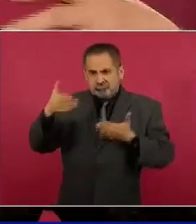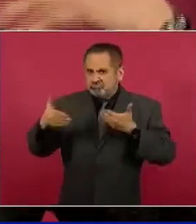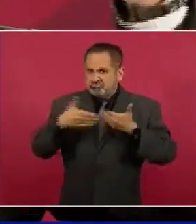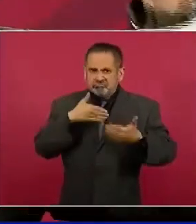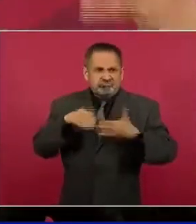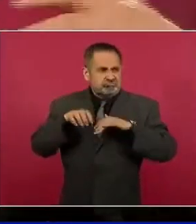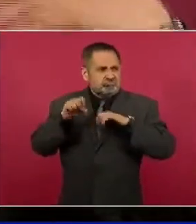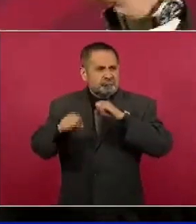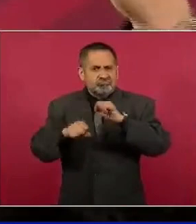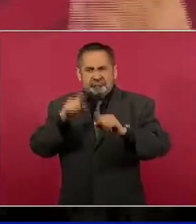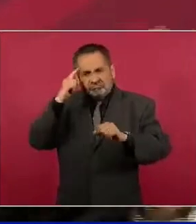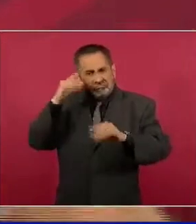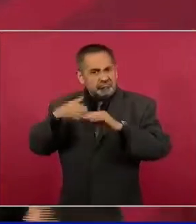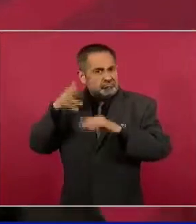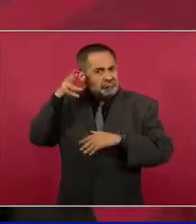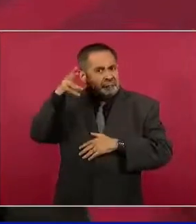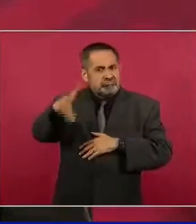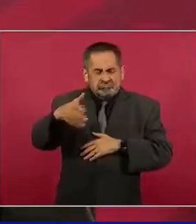a su tiempo